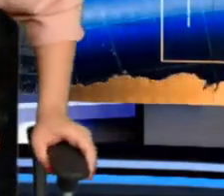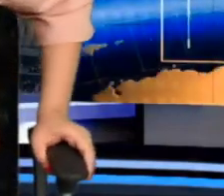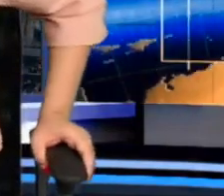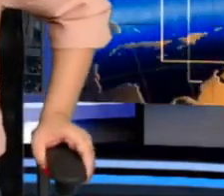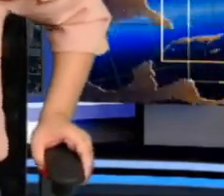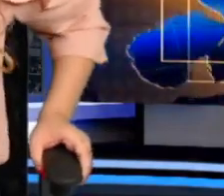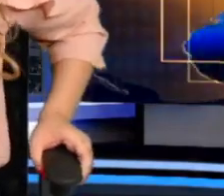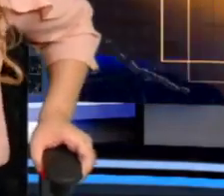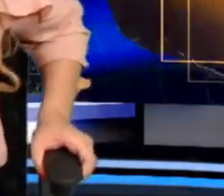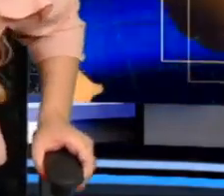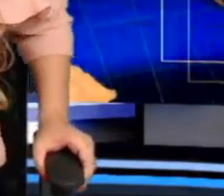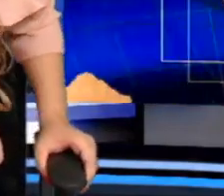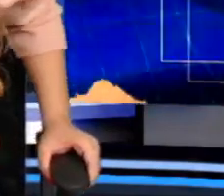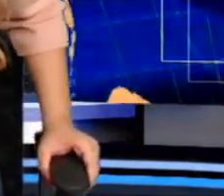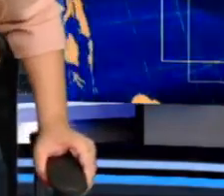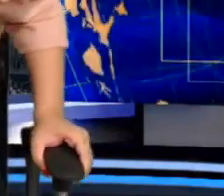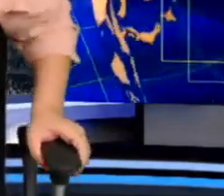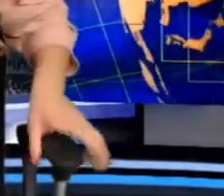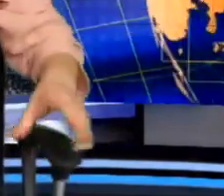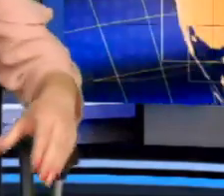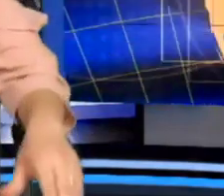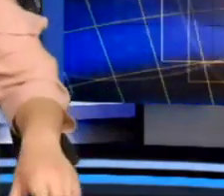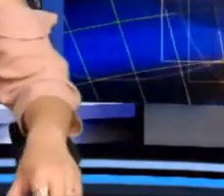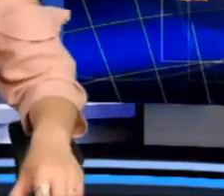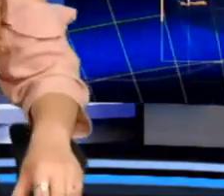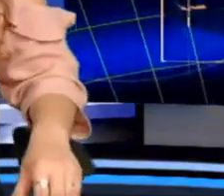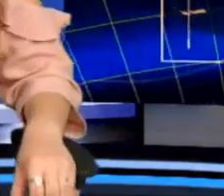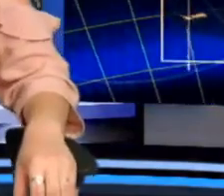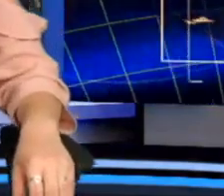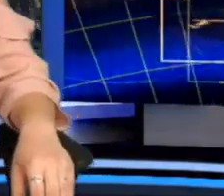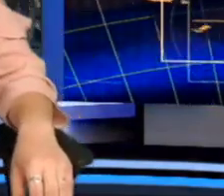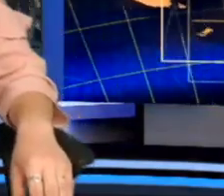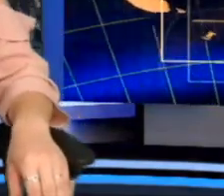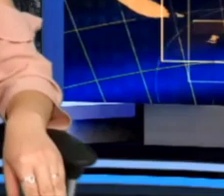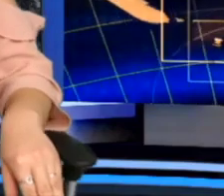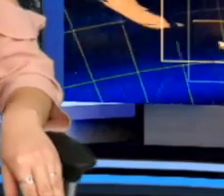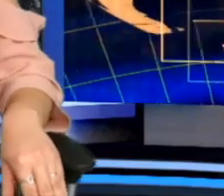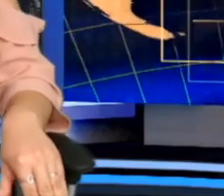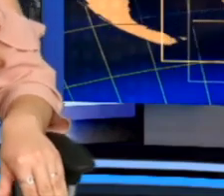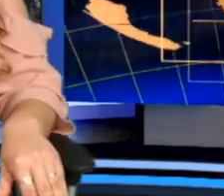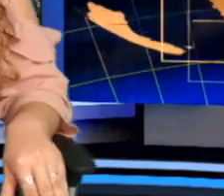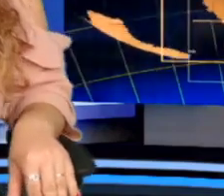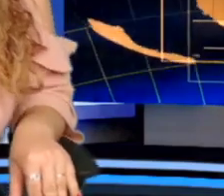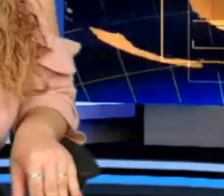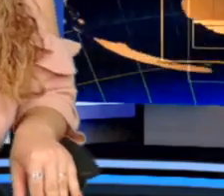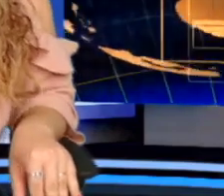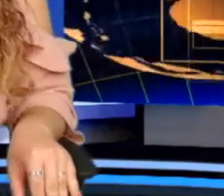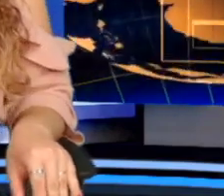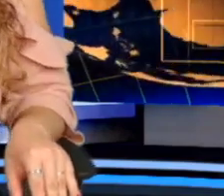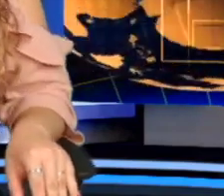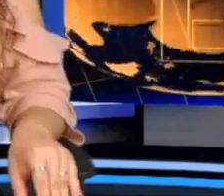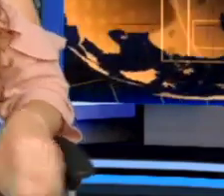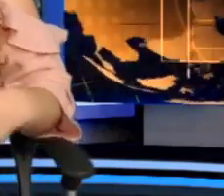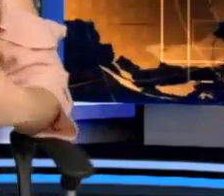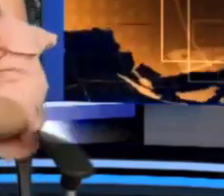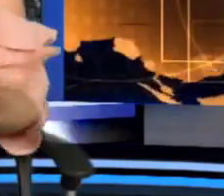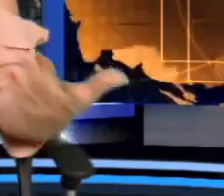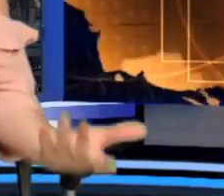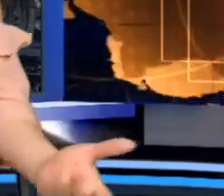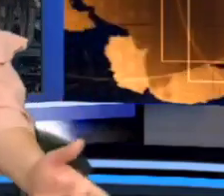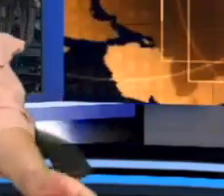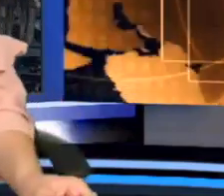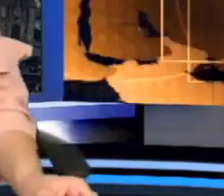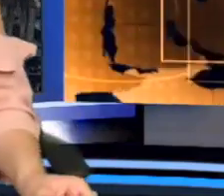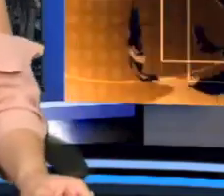como parte de la estrategia de los gobernadores de la Alianza Federalista, que ellos nada más están estirando la mano y están diciendo que no